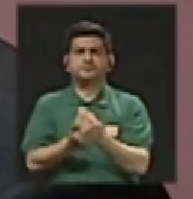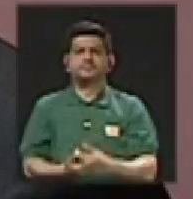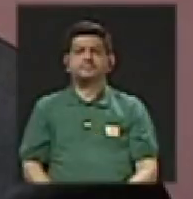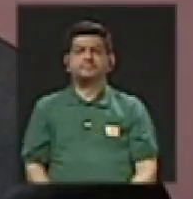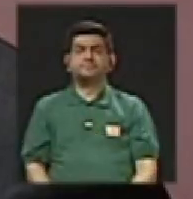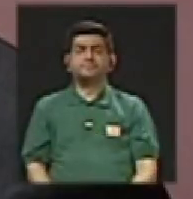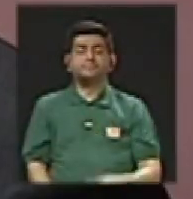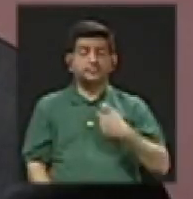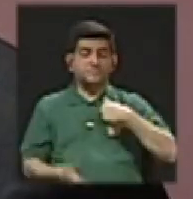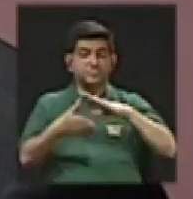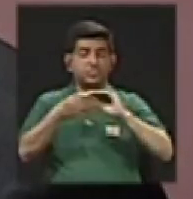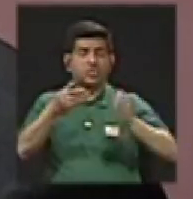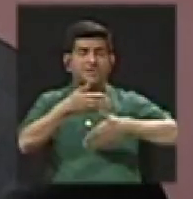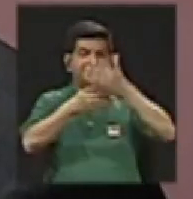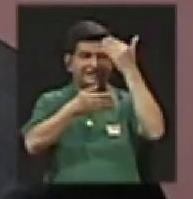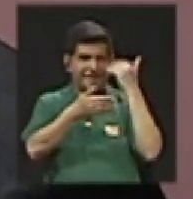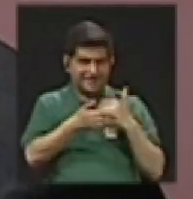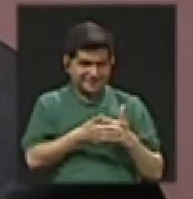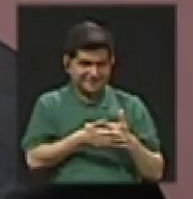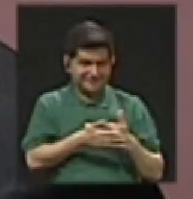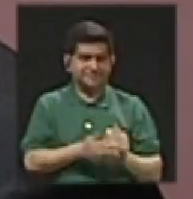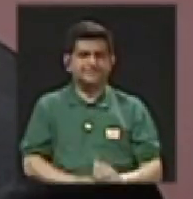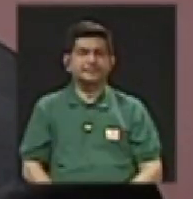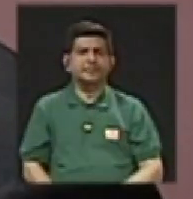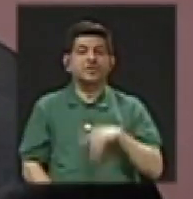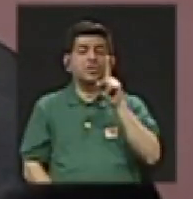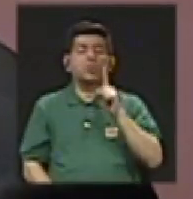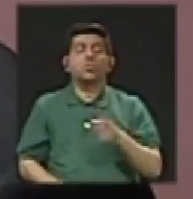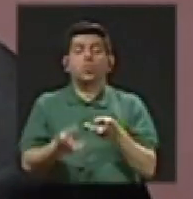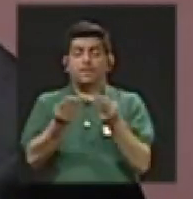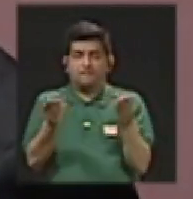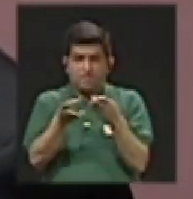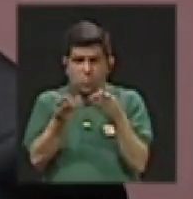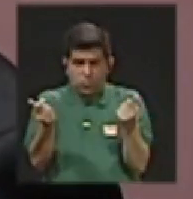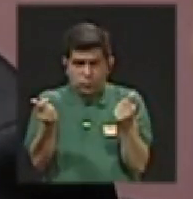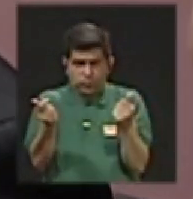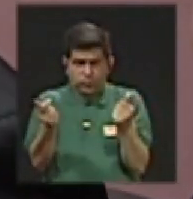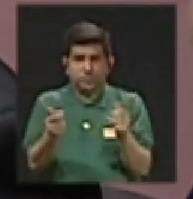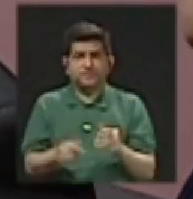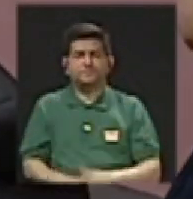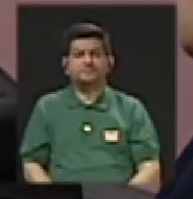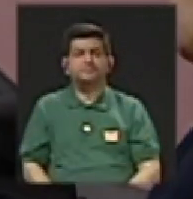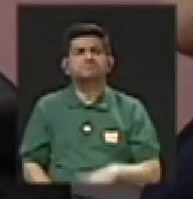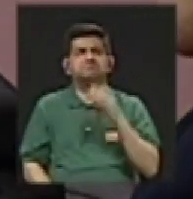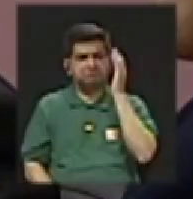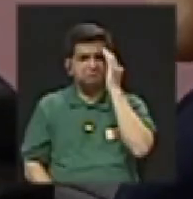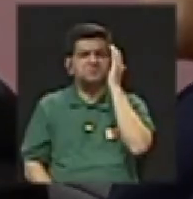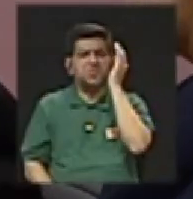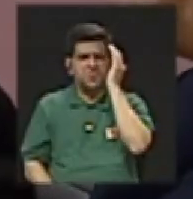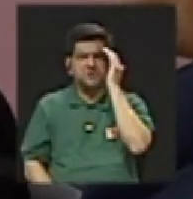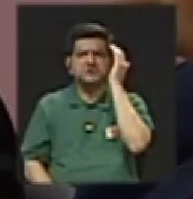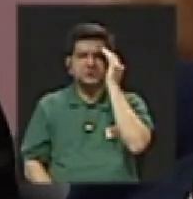Lo que iba a comentar anteriormente es que hay uno de esos productos que se conoce